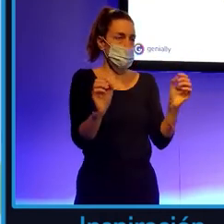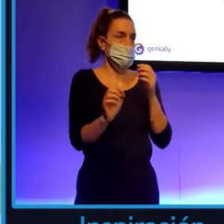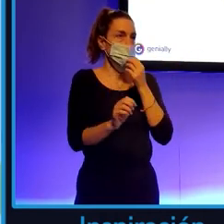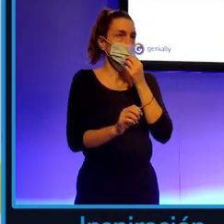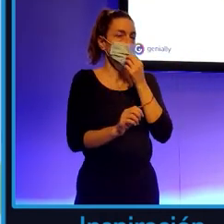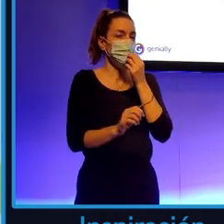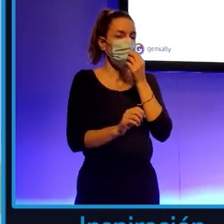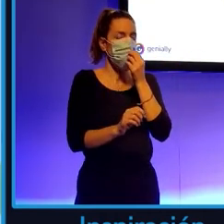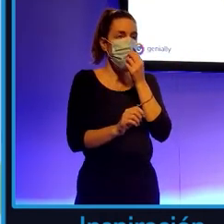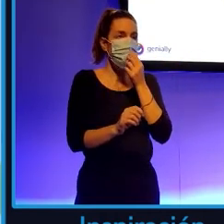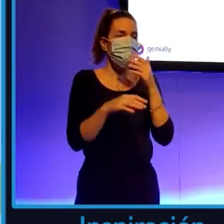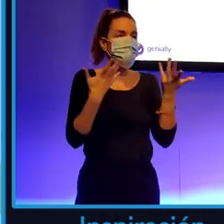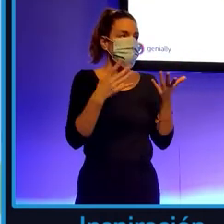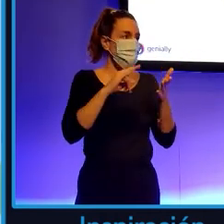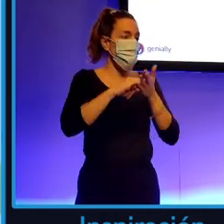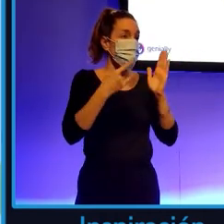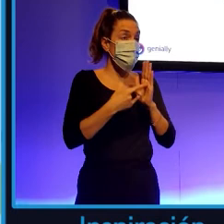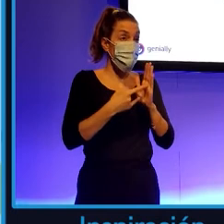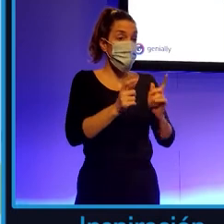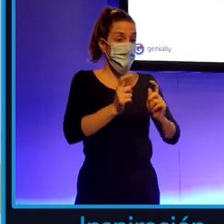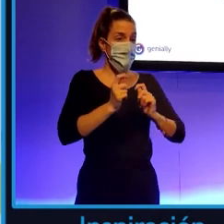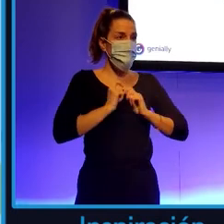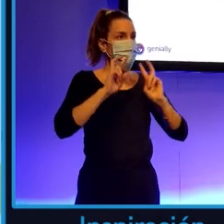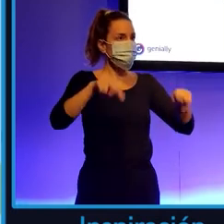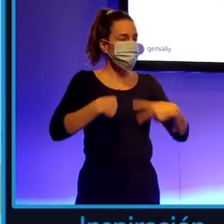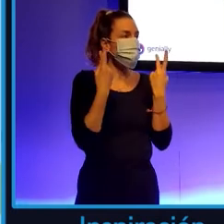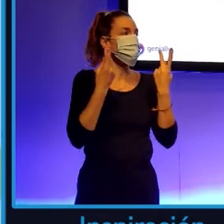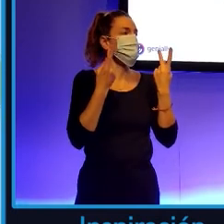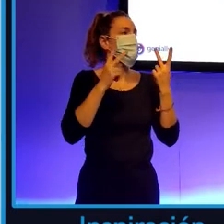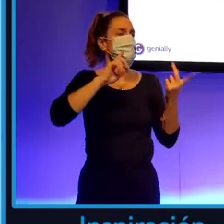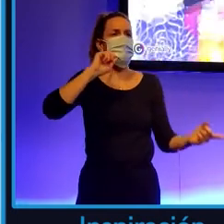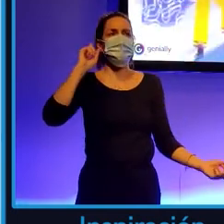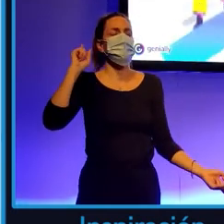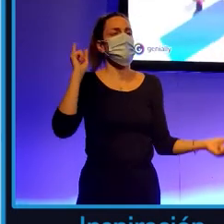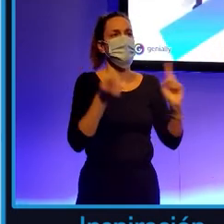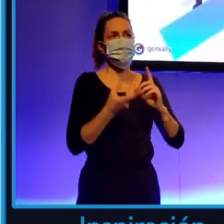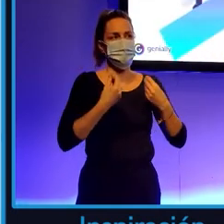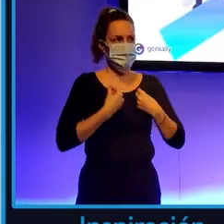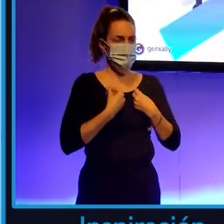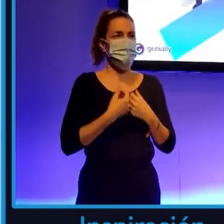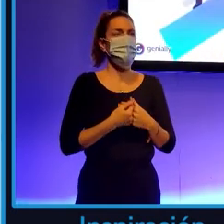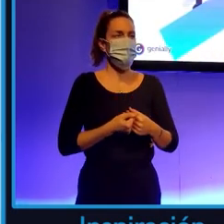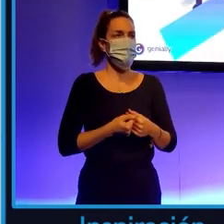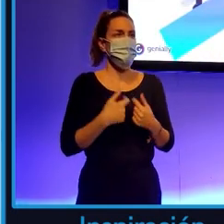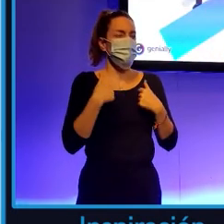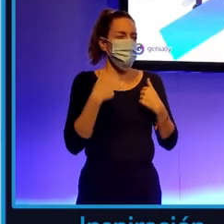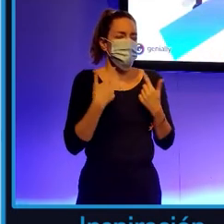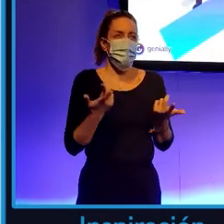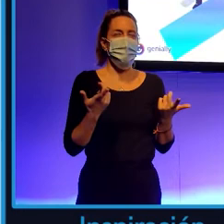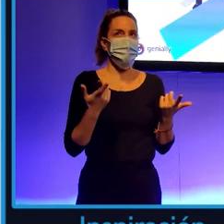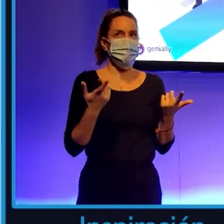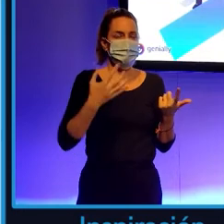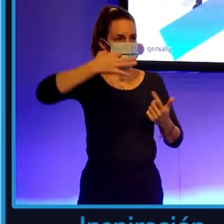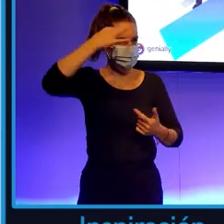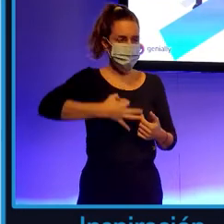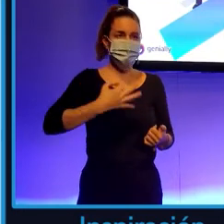lo que yo les digo que la tecnología nos va a permitir hacer realmente cambios extraordinarios en nuestras vidas porque estoy completamente convencida